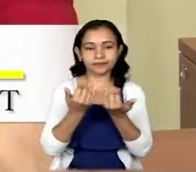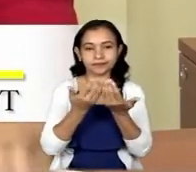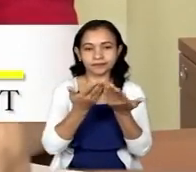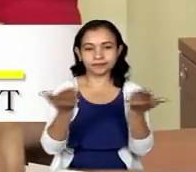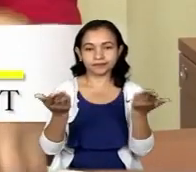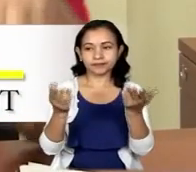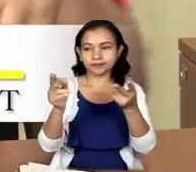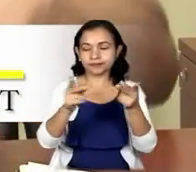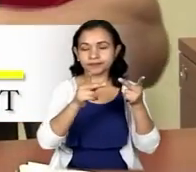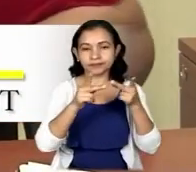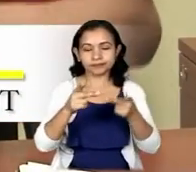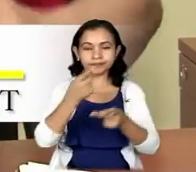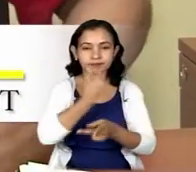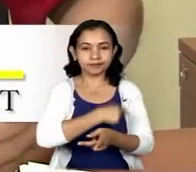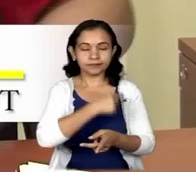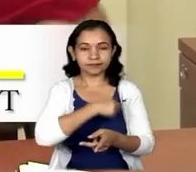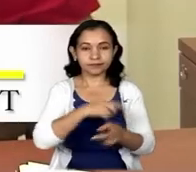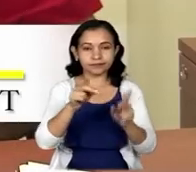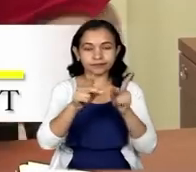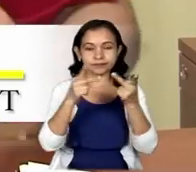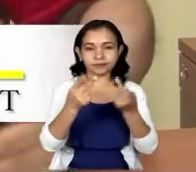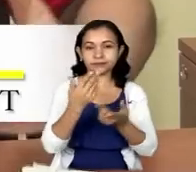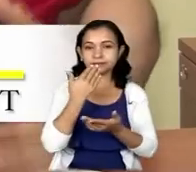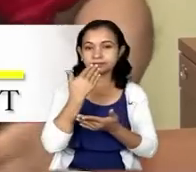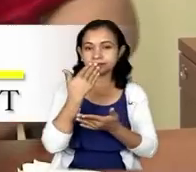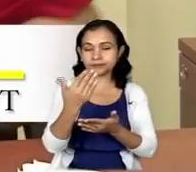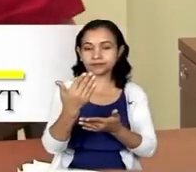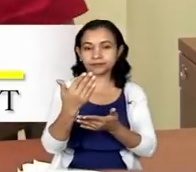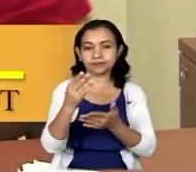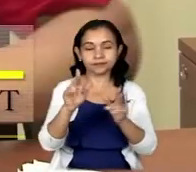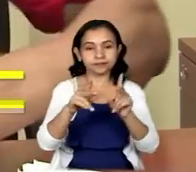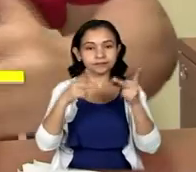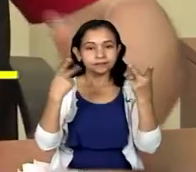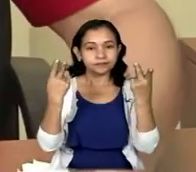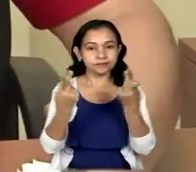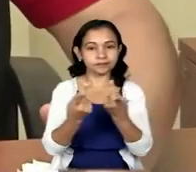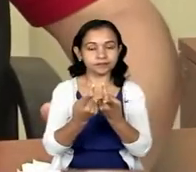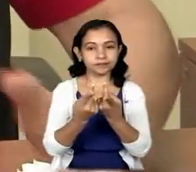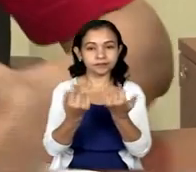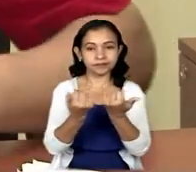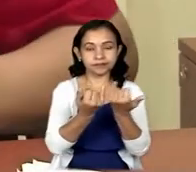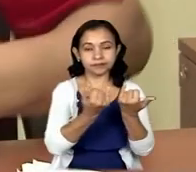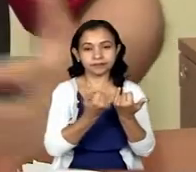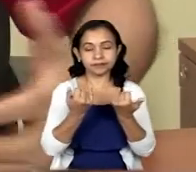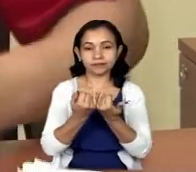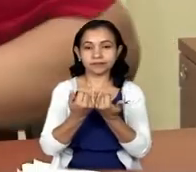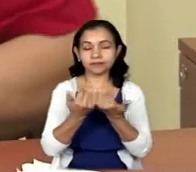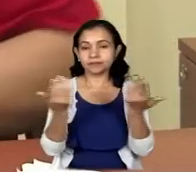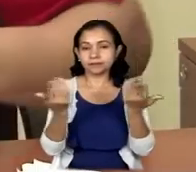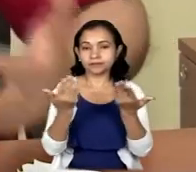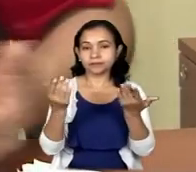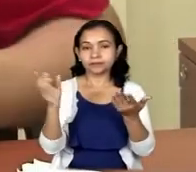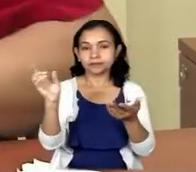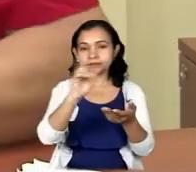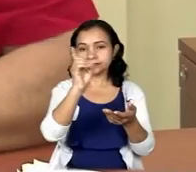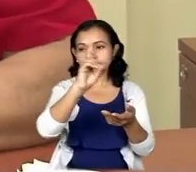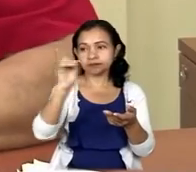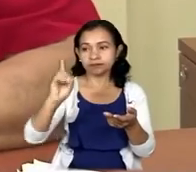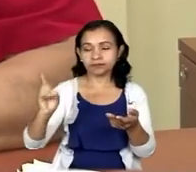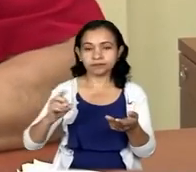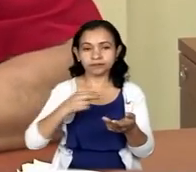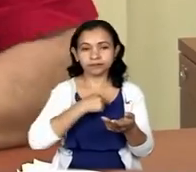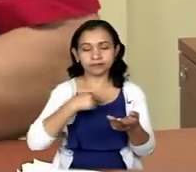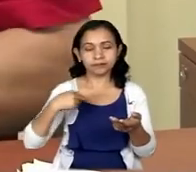eduquen en una escuela pública con calidad, en una escuela pública gratuita, en una escuela pública, ¿verdad? En donde vamos